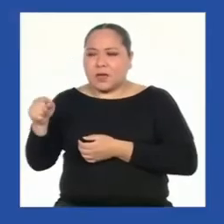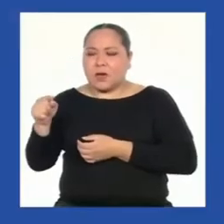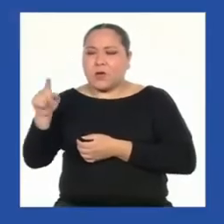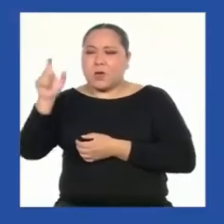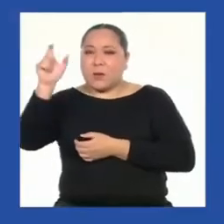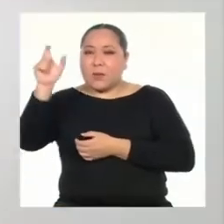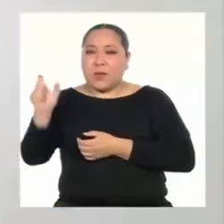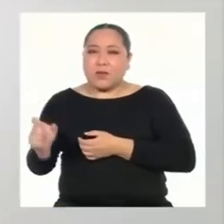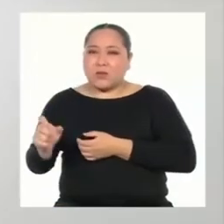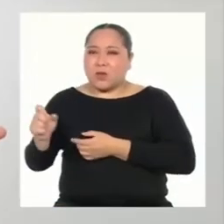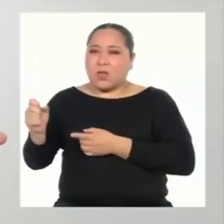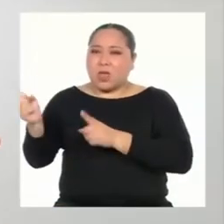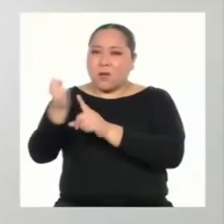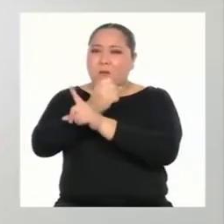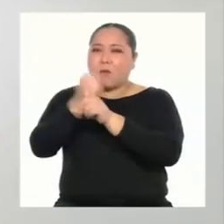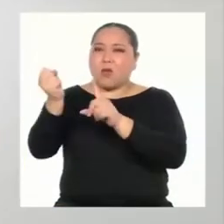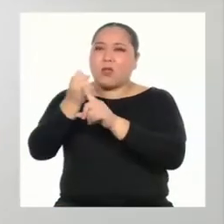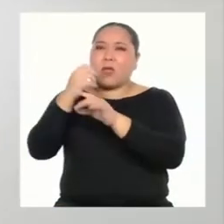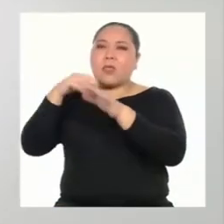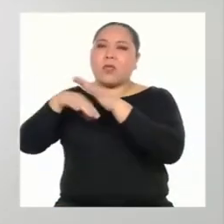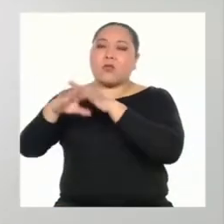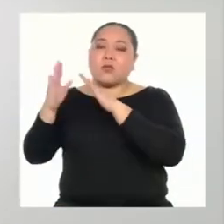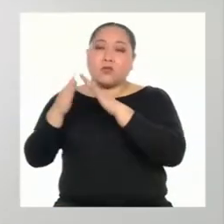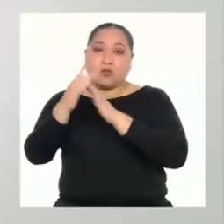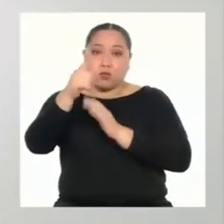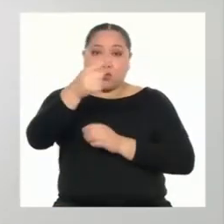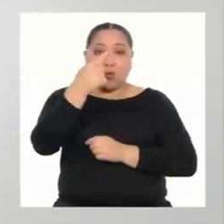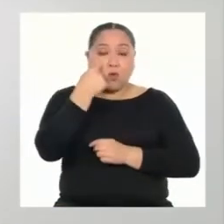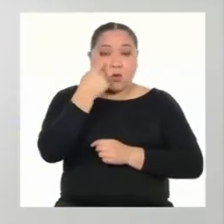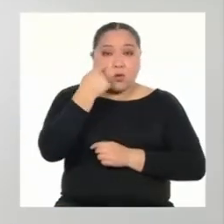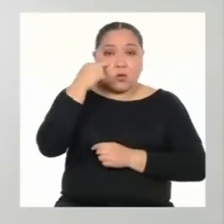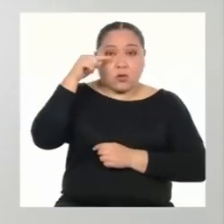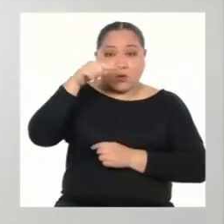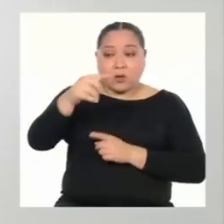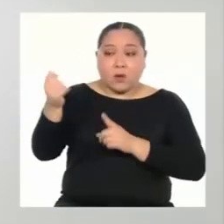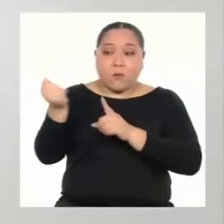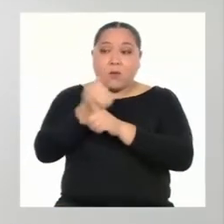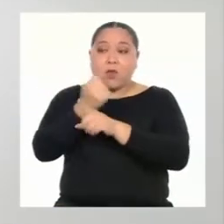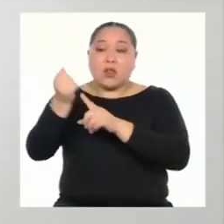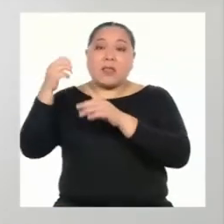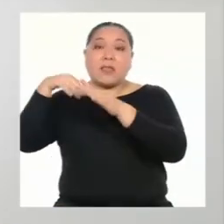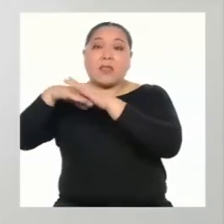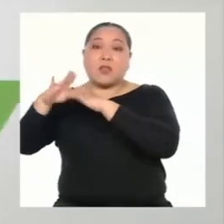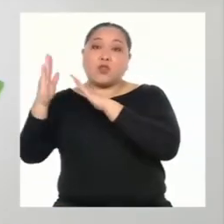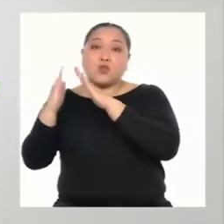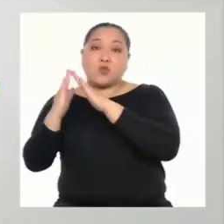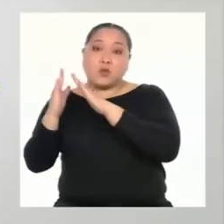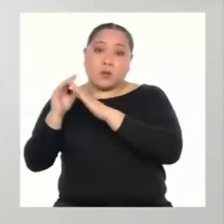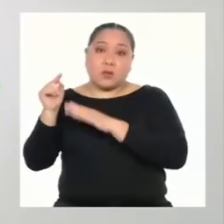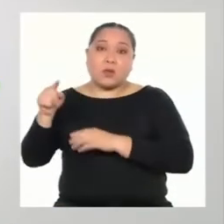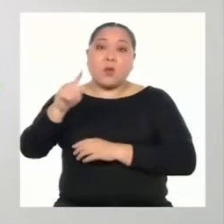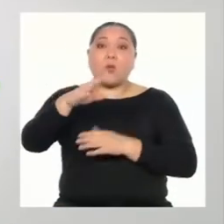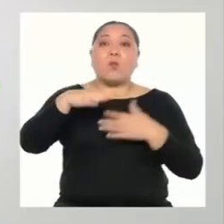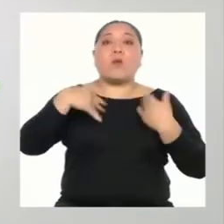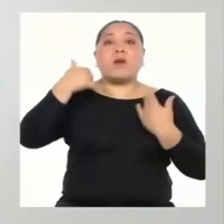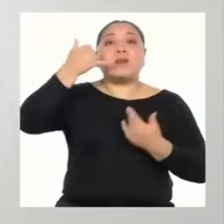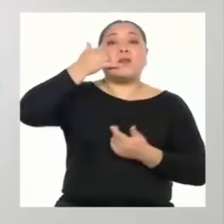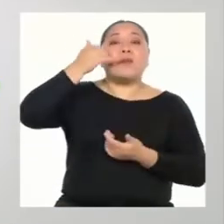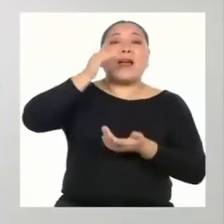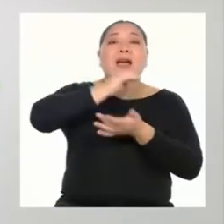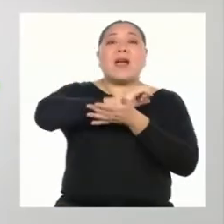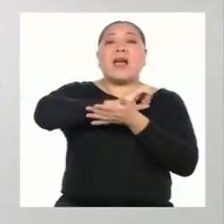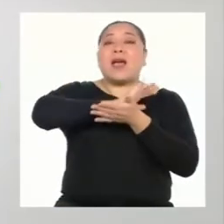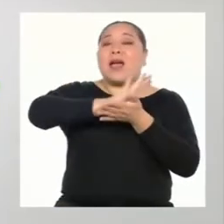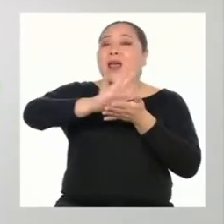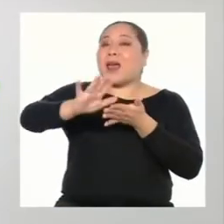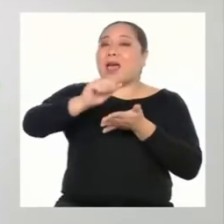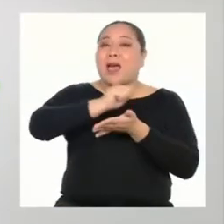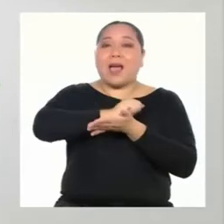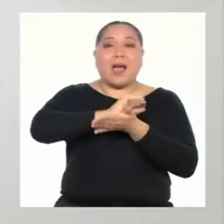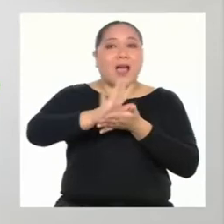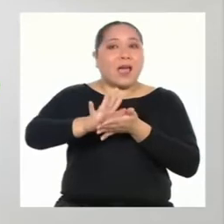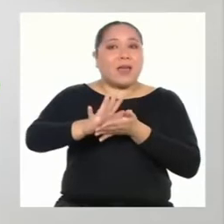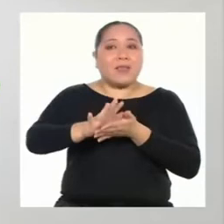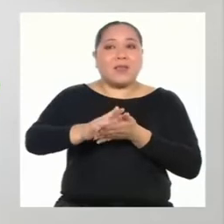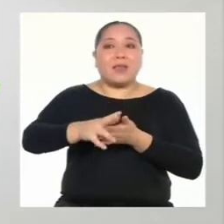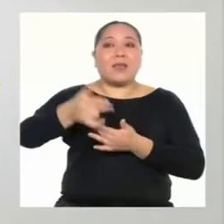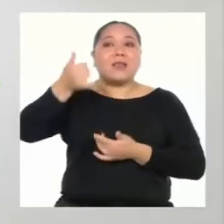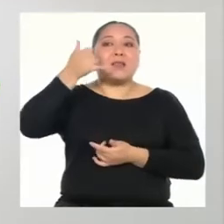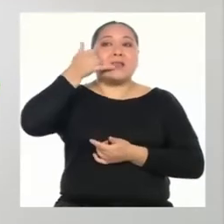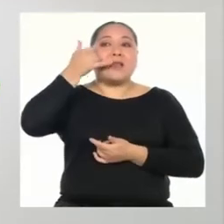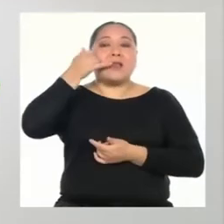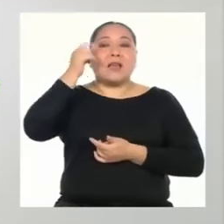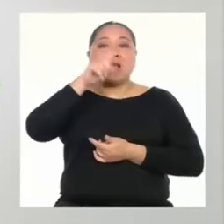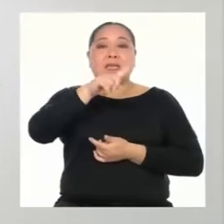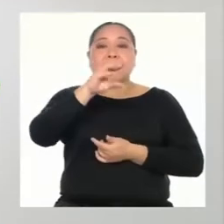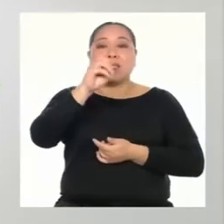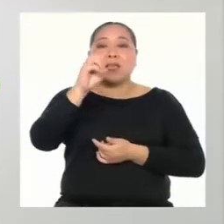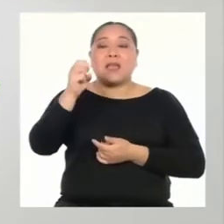violencia en su hogar? Si conoces de alguien que es víctima de este tipo de violencia, puedes llamar gratuitamente a la línea 100